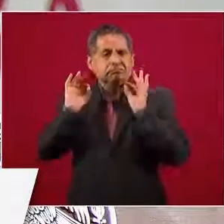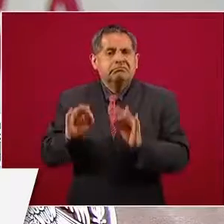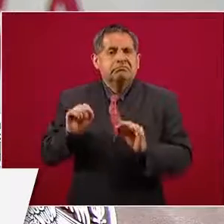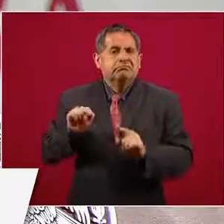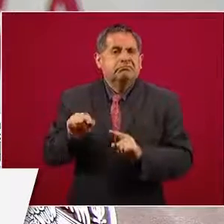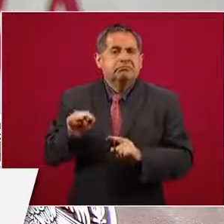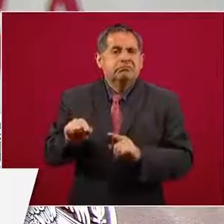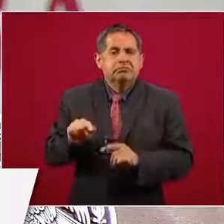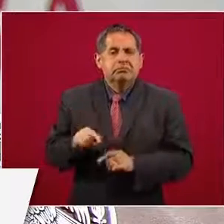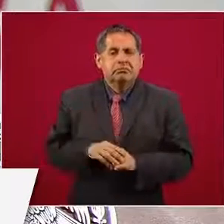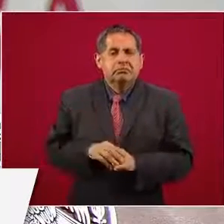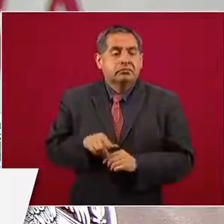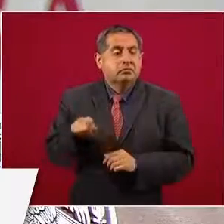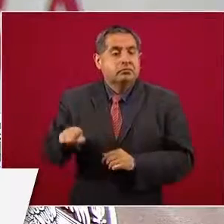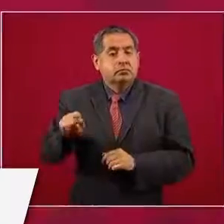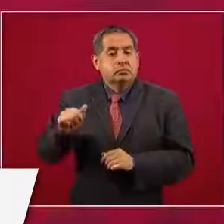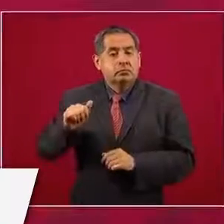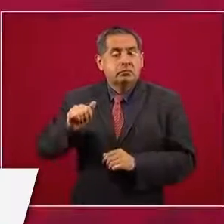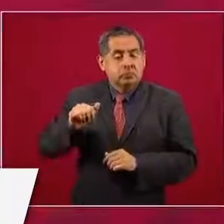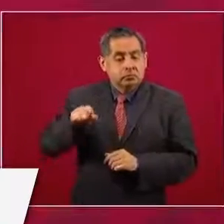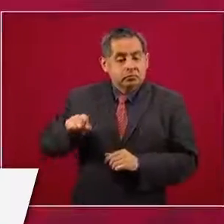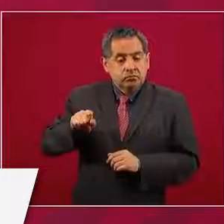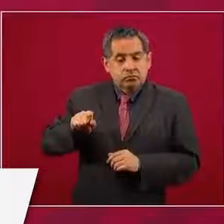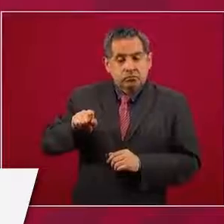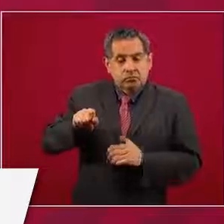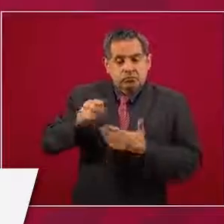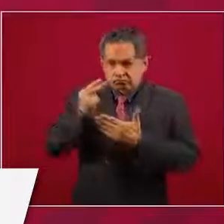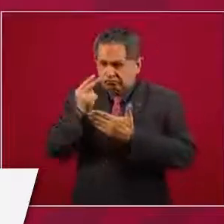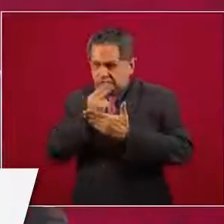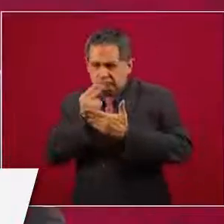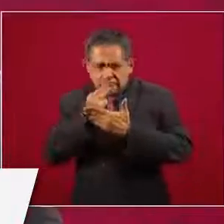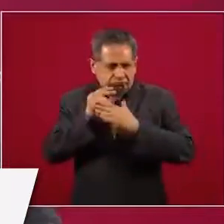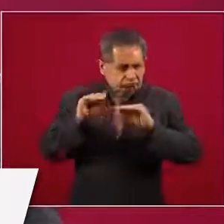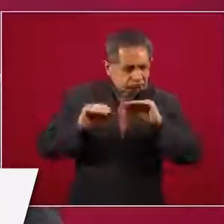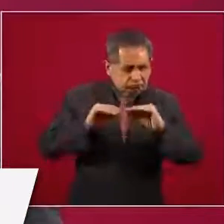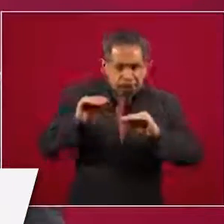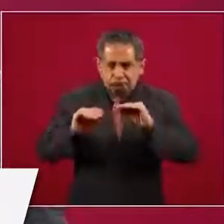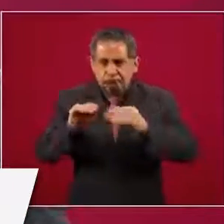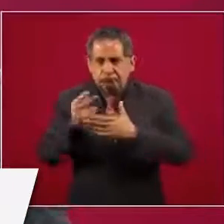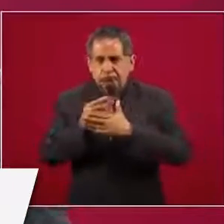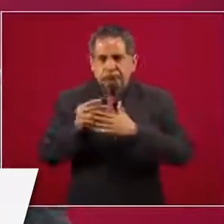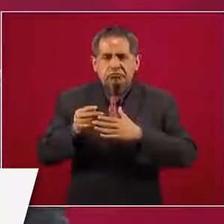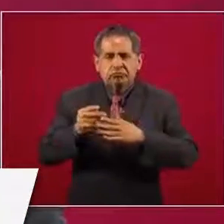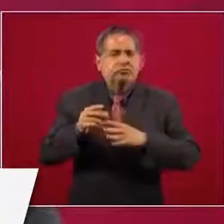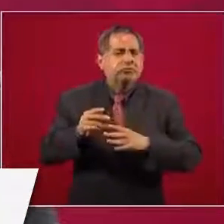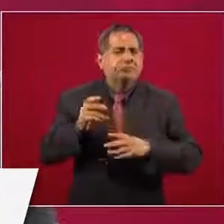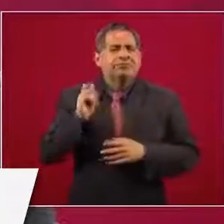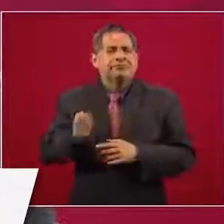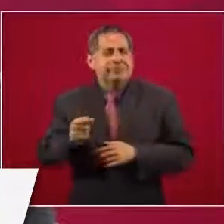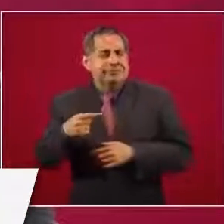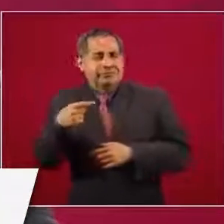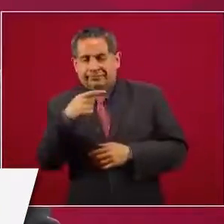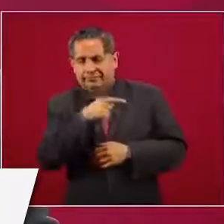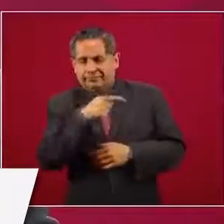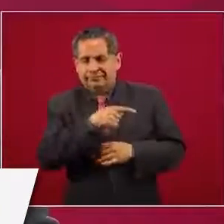donde dibujaba de cómo fue repartiendo